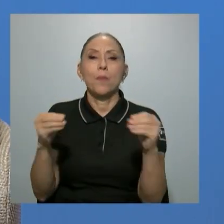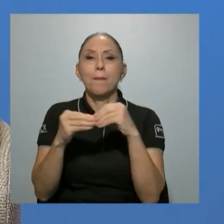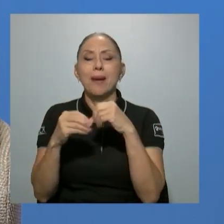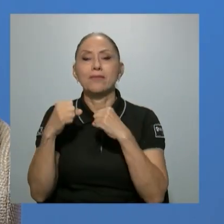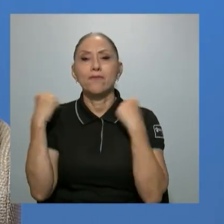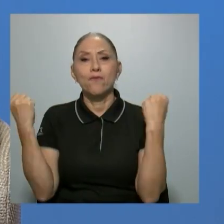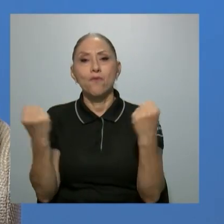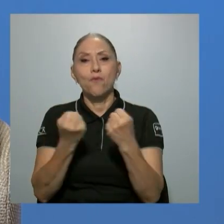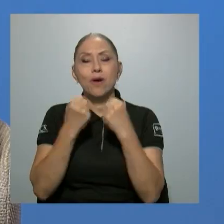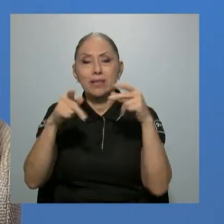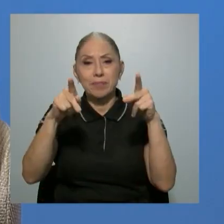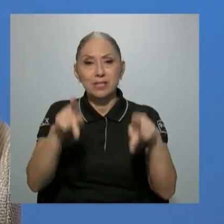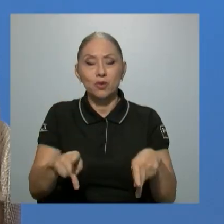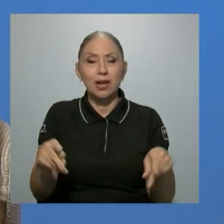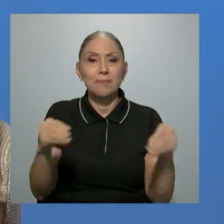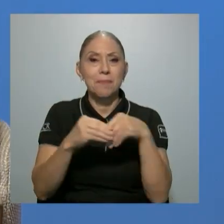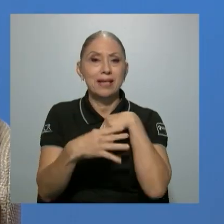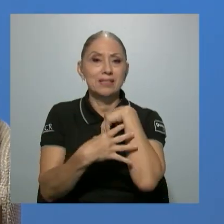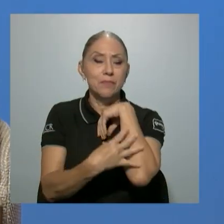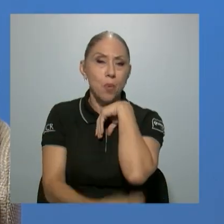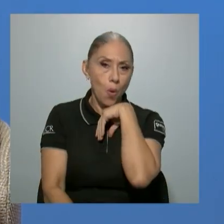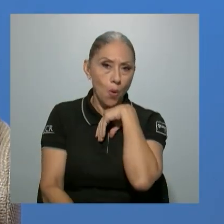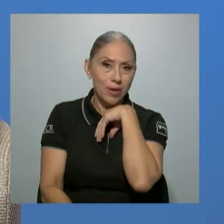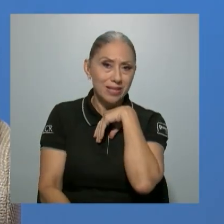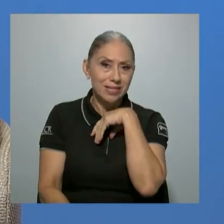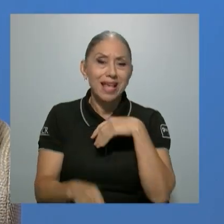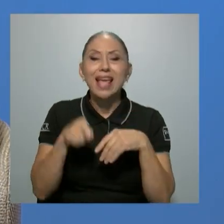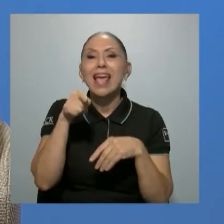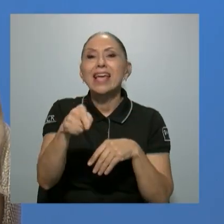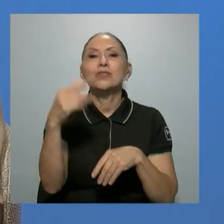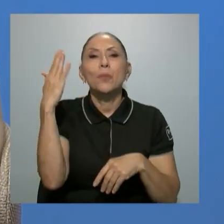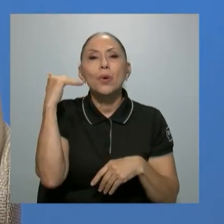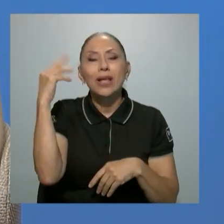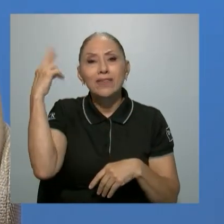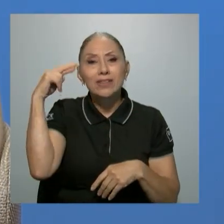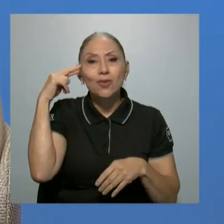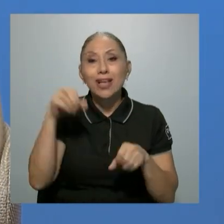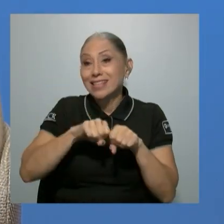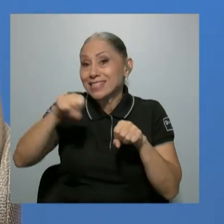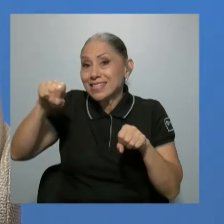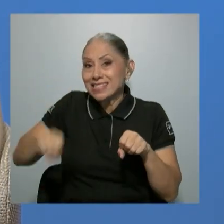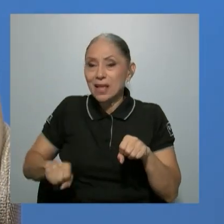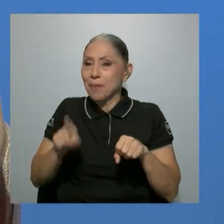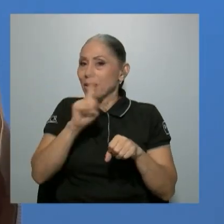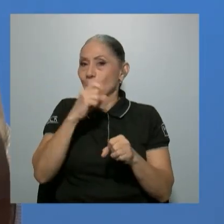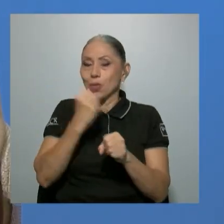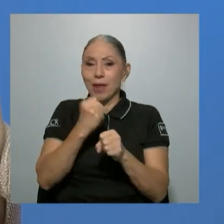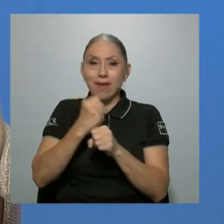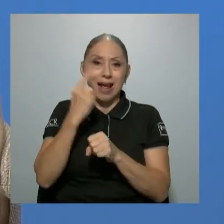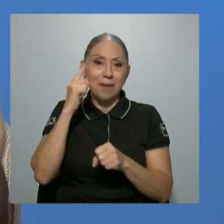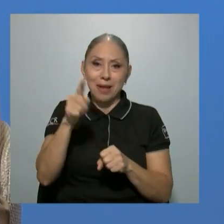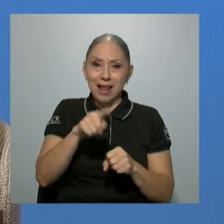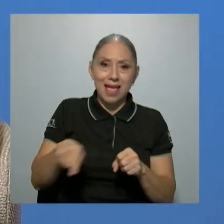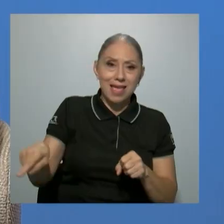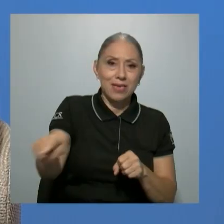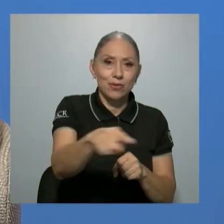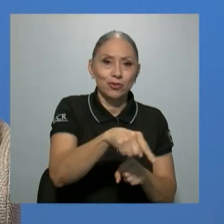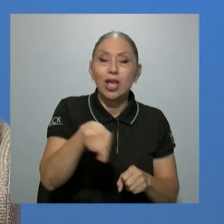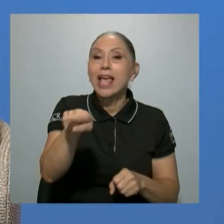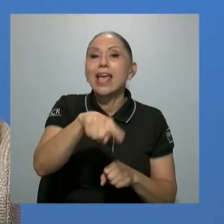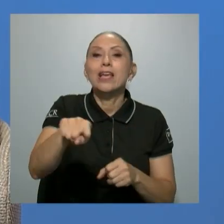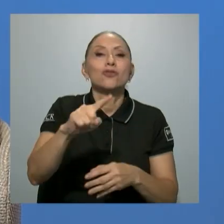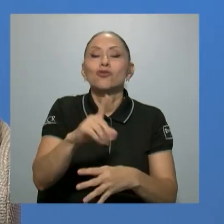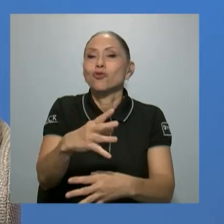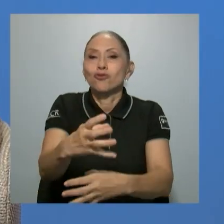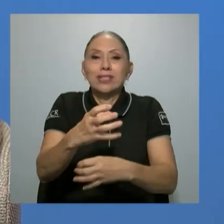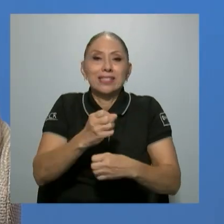Efectivamente, eso se explica porque el sistema no trabaja para ellos no reciben los beneficios del estilo de desarrollo que